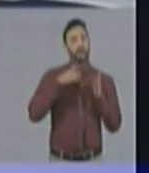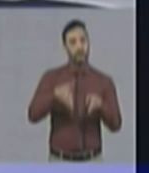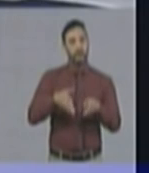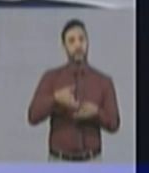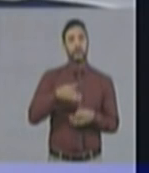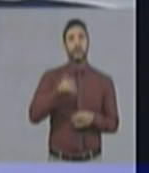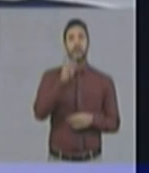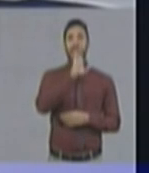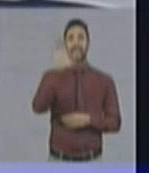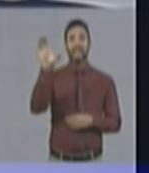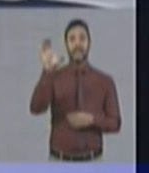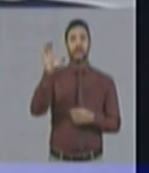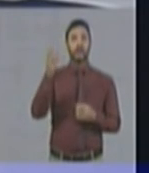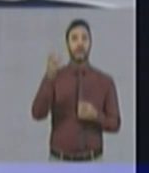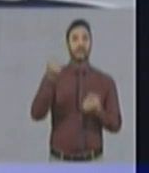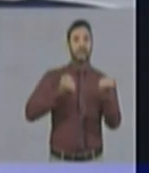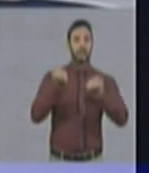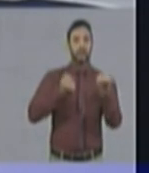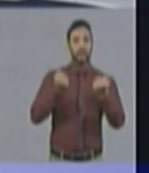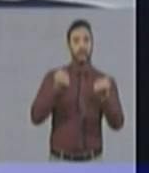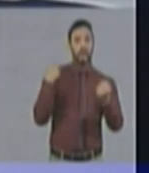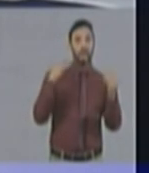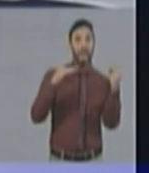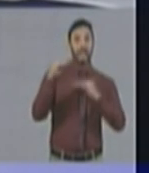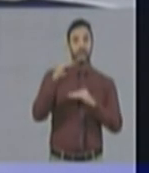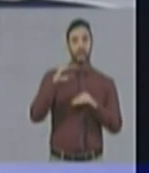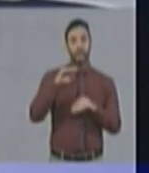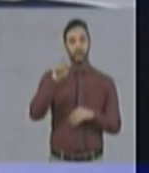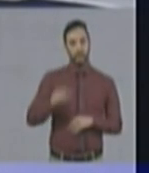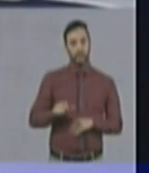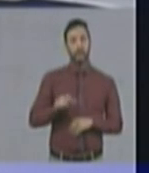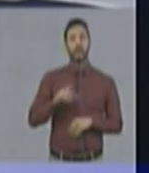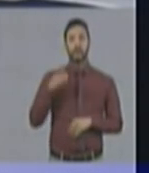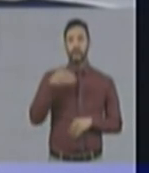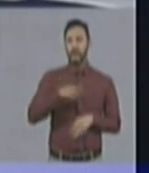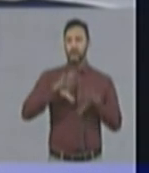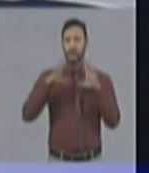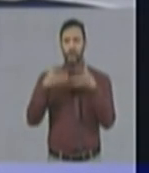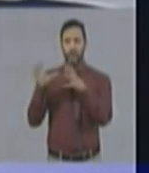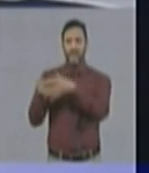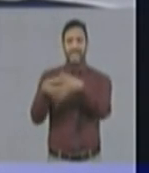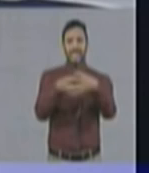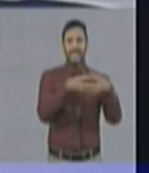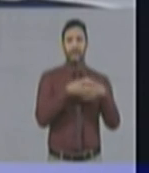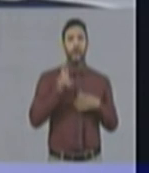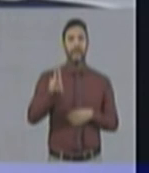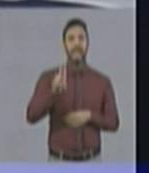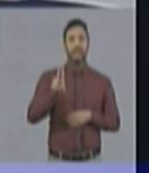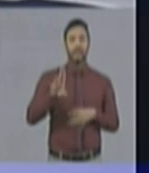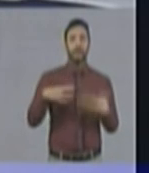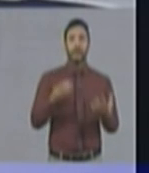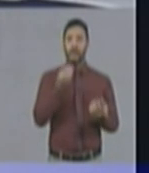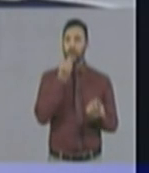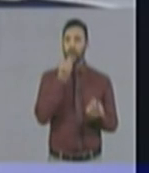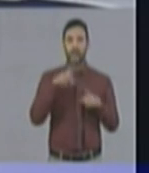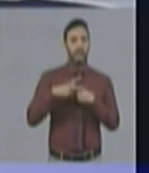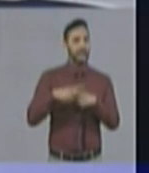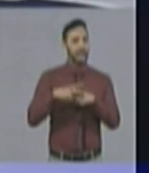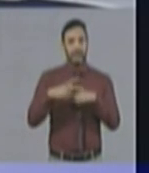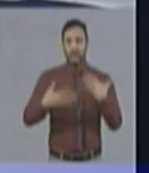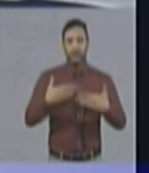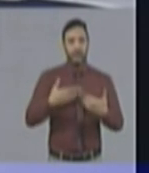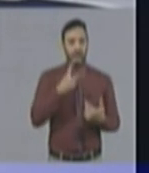del Transporte, encabezadas por su ministro Adel Izquierdo, y todo un dispositivo de emergencia para enfrentar el